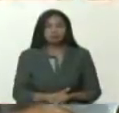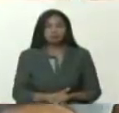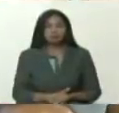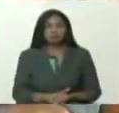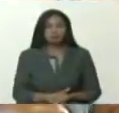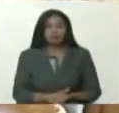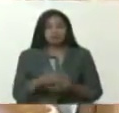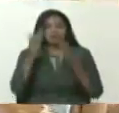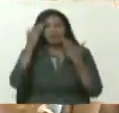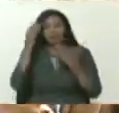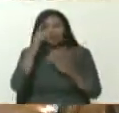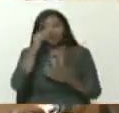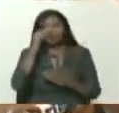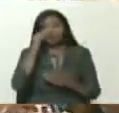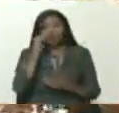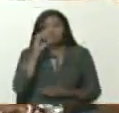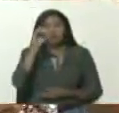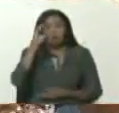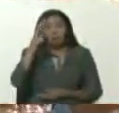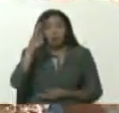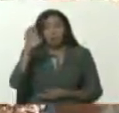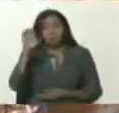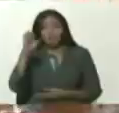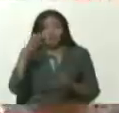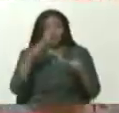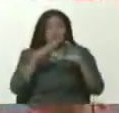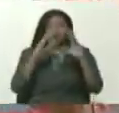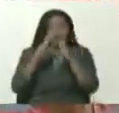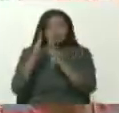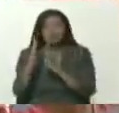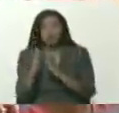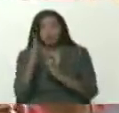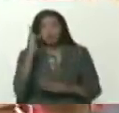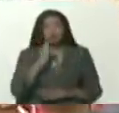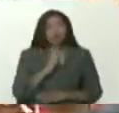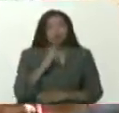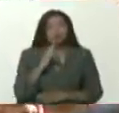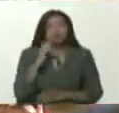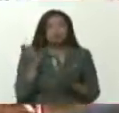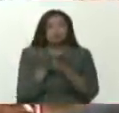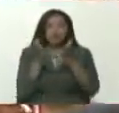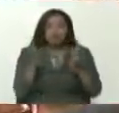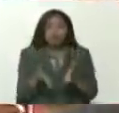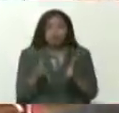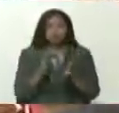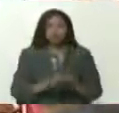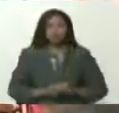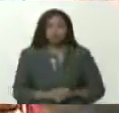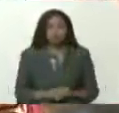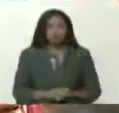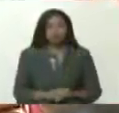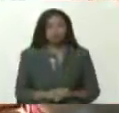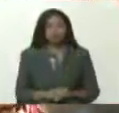Saludo a los muchachos de la OBE, Organización Bolivariana de Estudiantes.